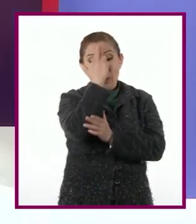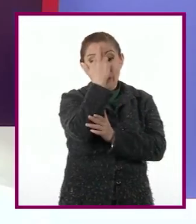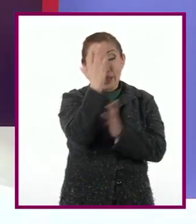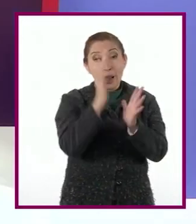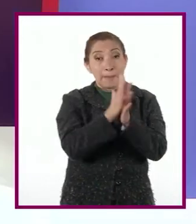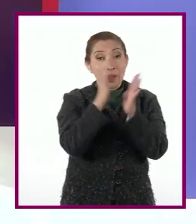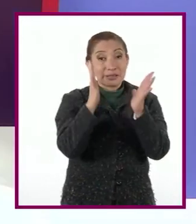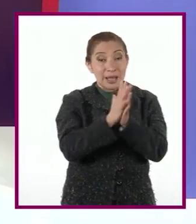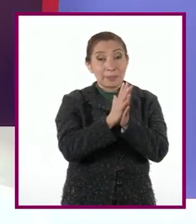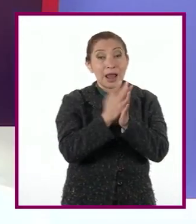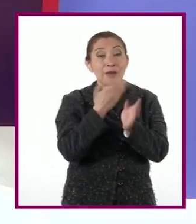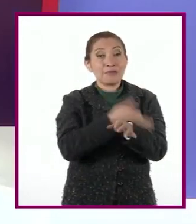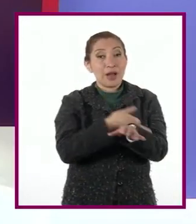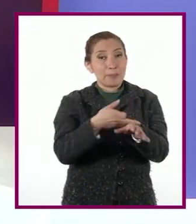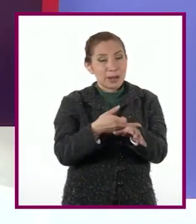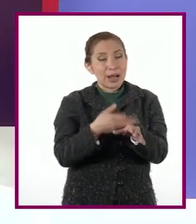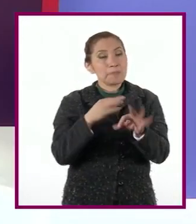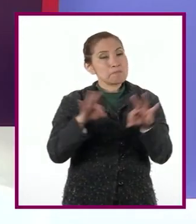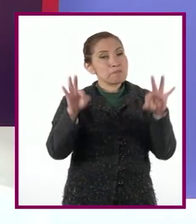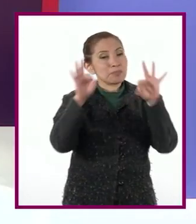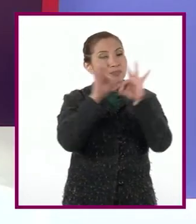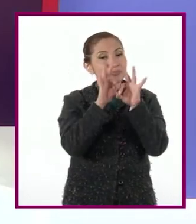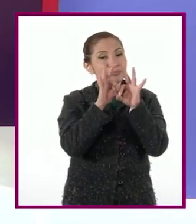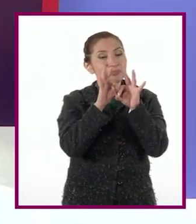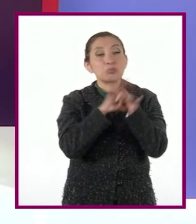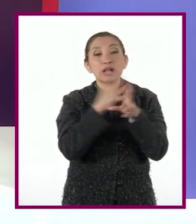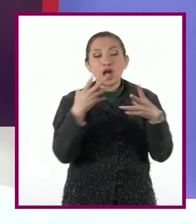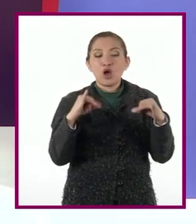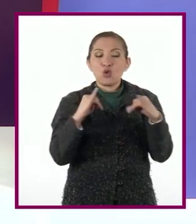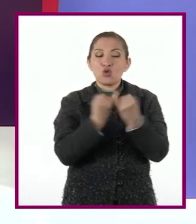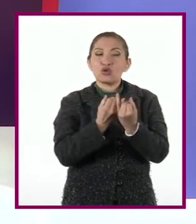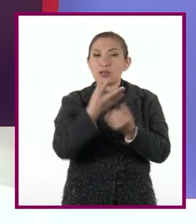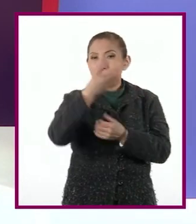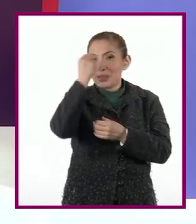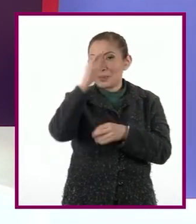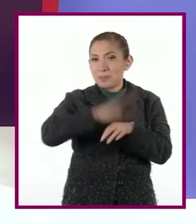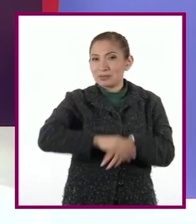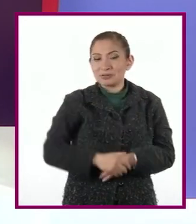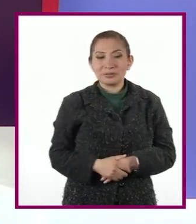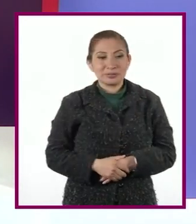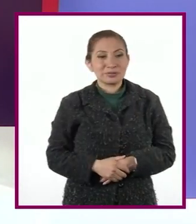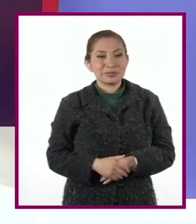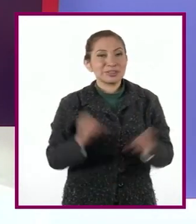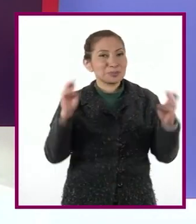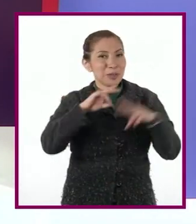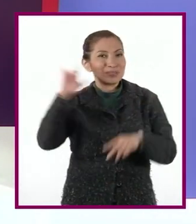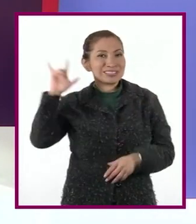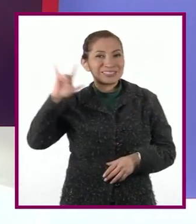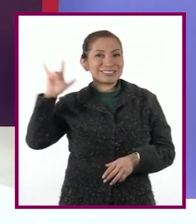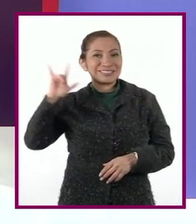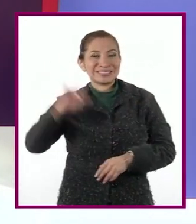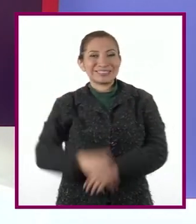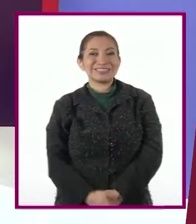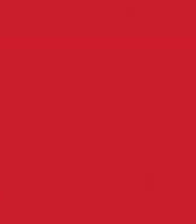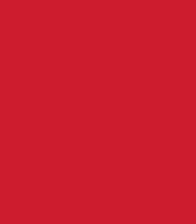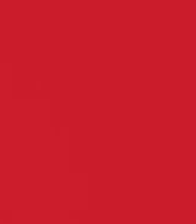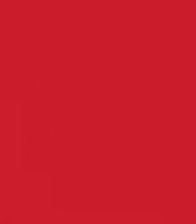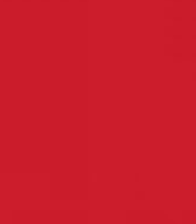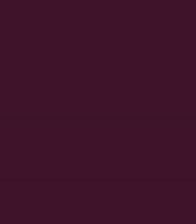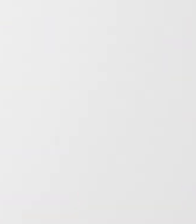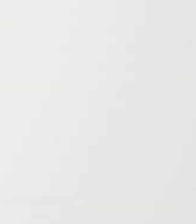la participación de la familia es importante porque juntos aprendemos más. ¡Hasta la próxima!